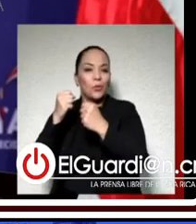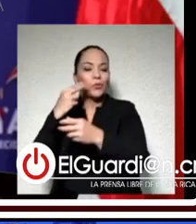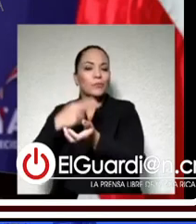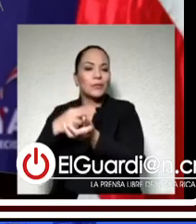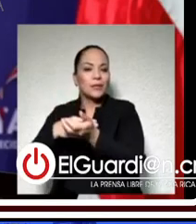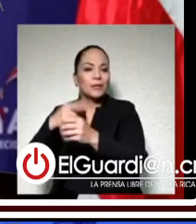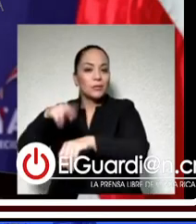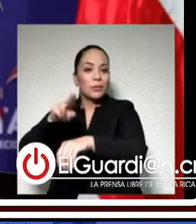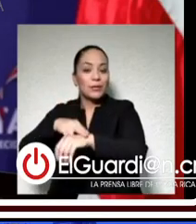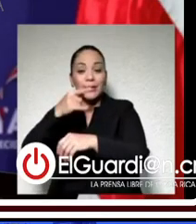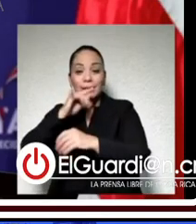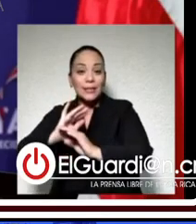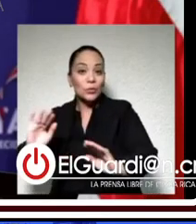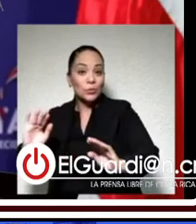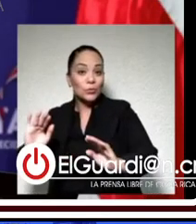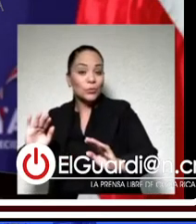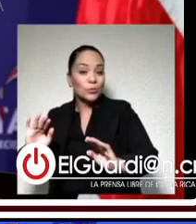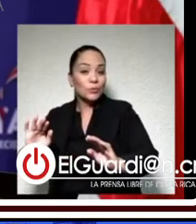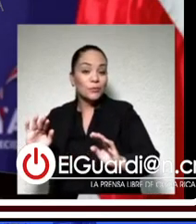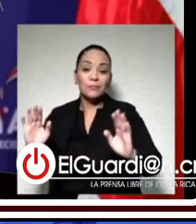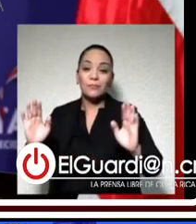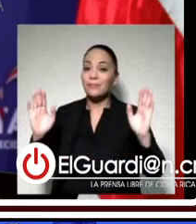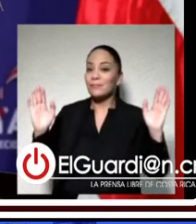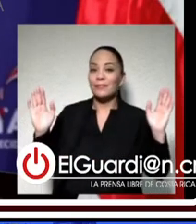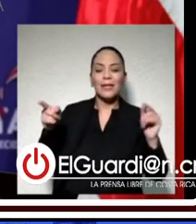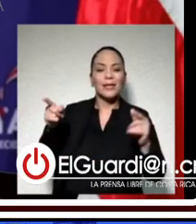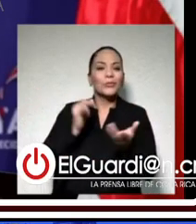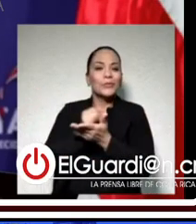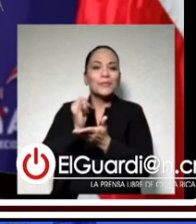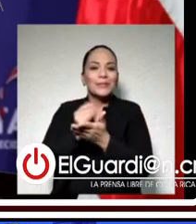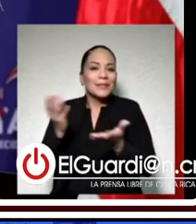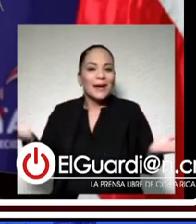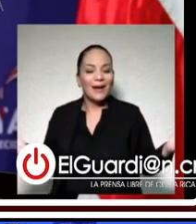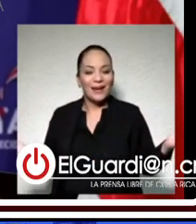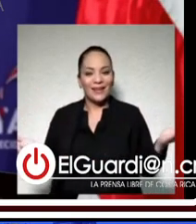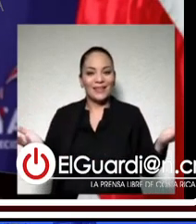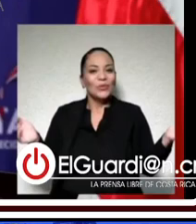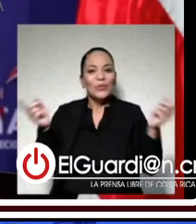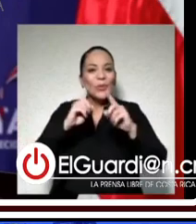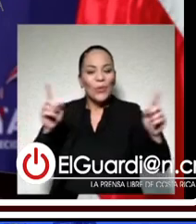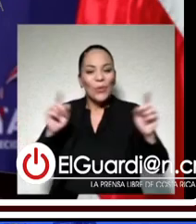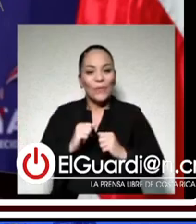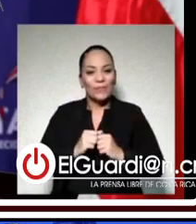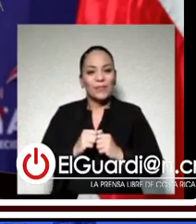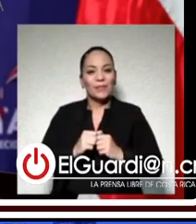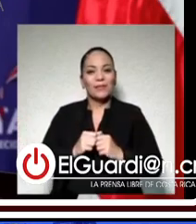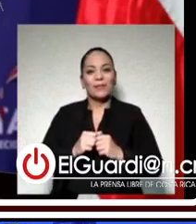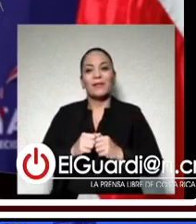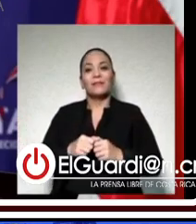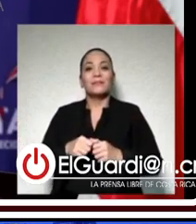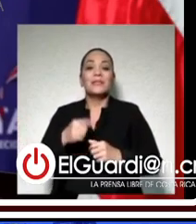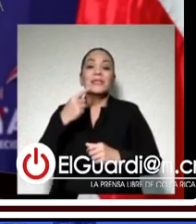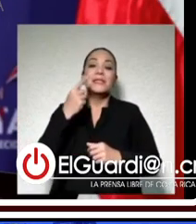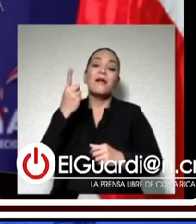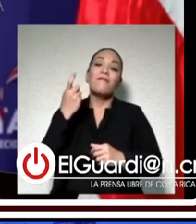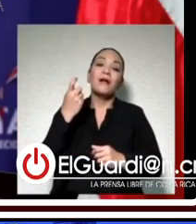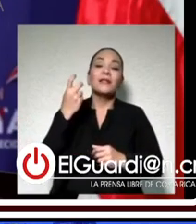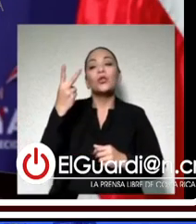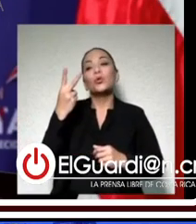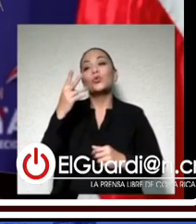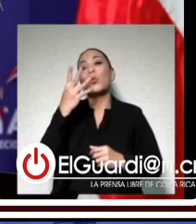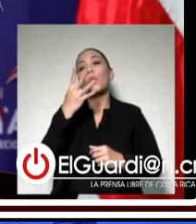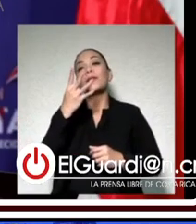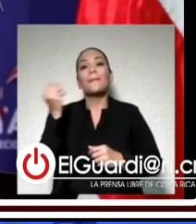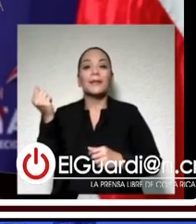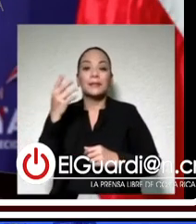Hospital Nacional de Niños, como dice. No, eso no se investiga. No, no, no, no, no. ¿Que le faltan 2 cuatrimestres para ser abogado? No,